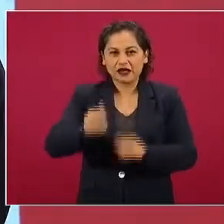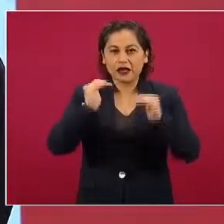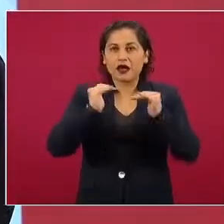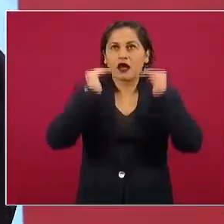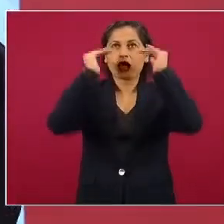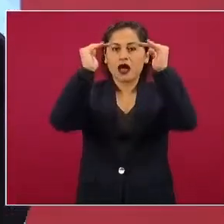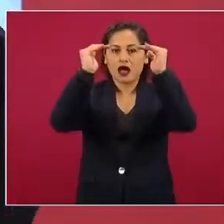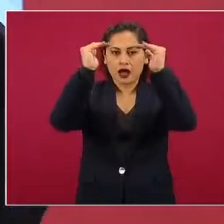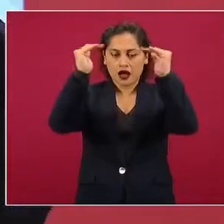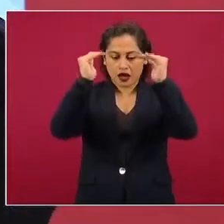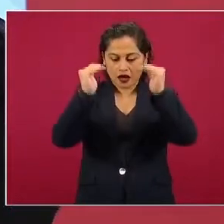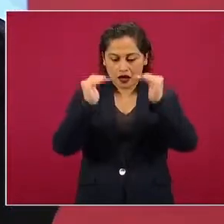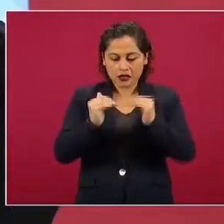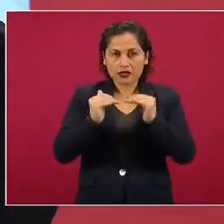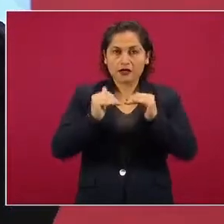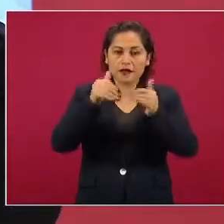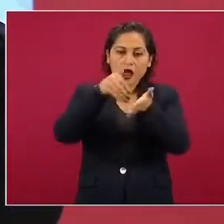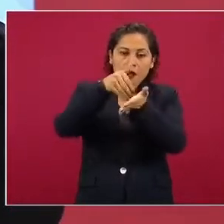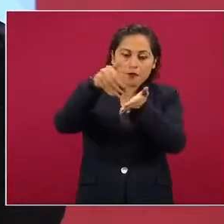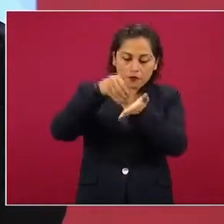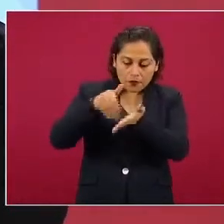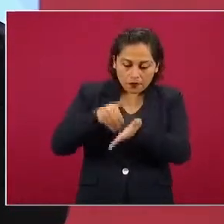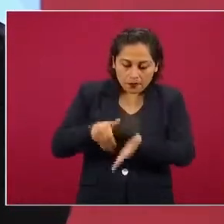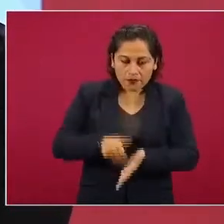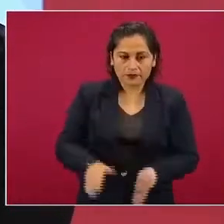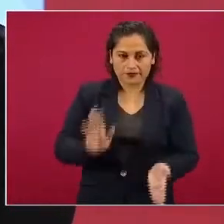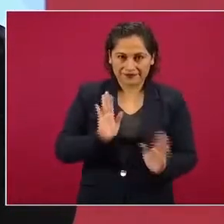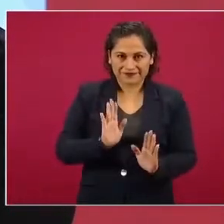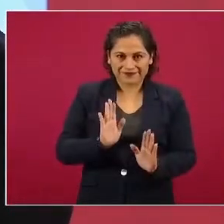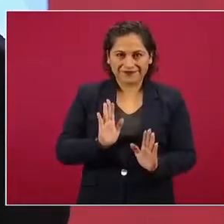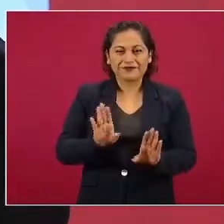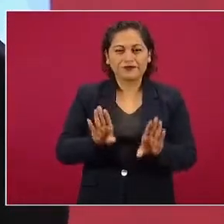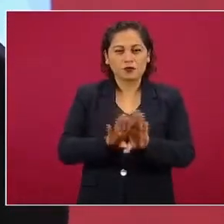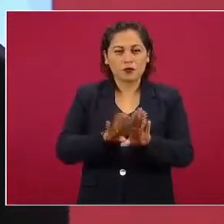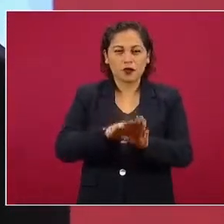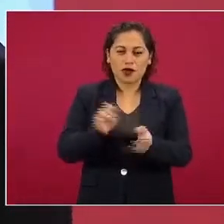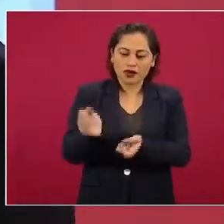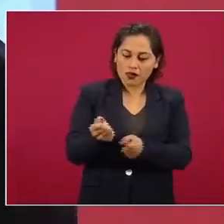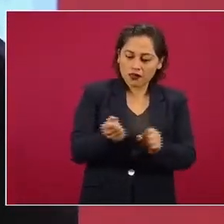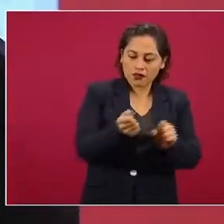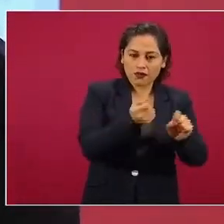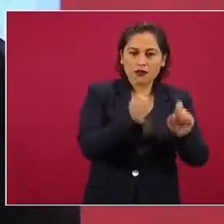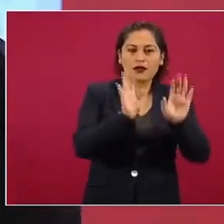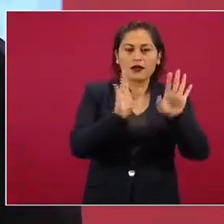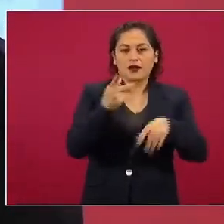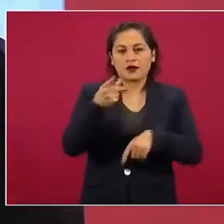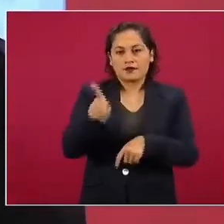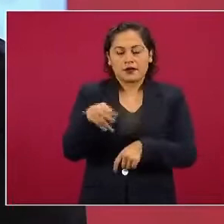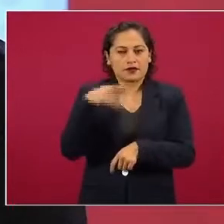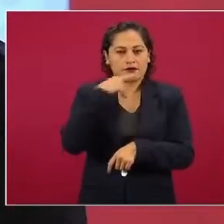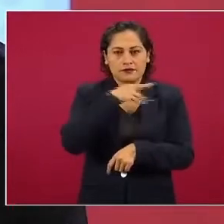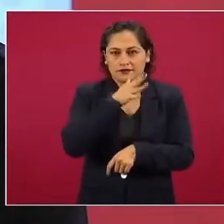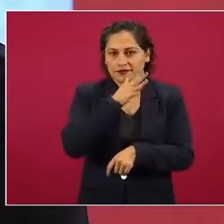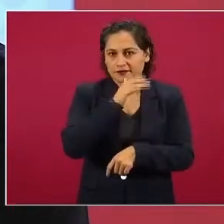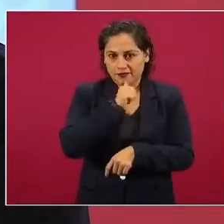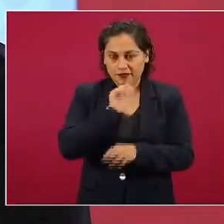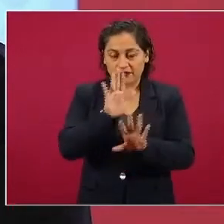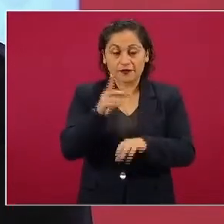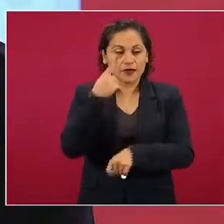limpiando las escaleras, pero lleva tiempo. Pero lo vamos a seguir haciendo. Por ejemplo, en el caso de